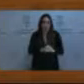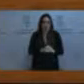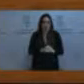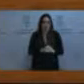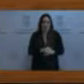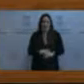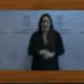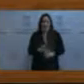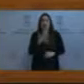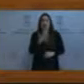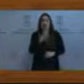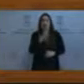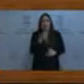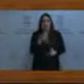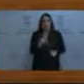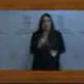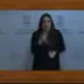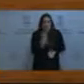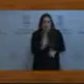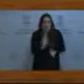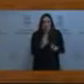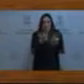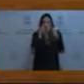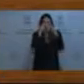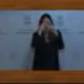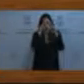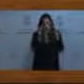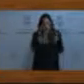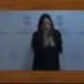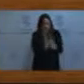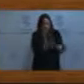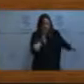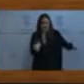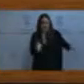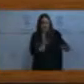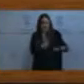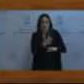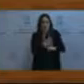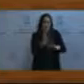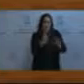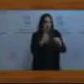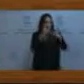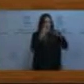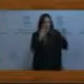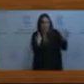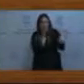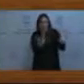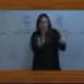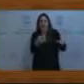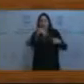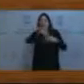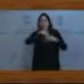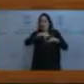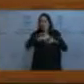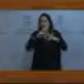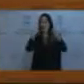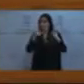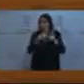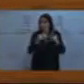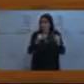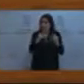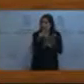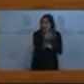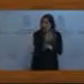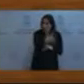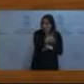Cuando uno va al hospital, un gran hospital asturiano, un mediano hospital, a un hospital de la red pública asturiana,